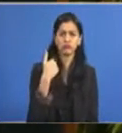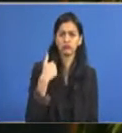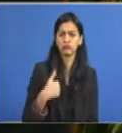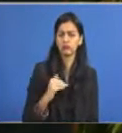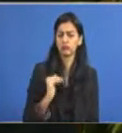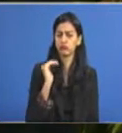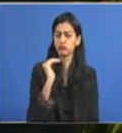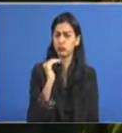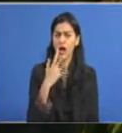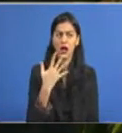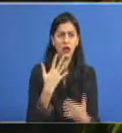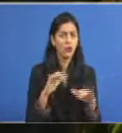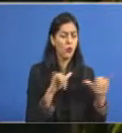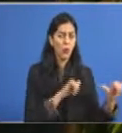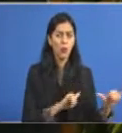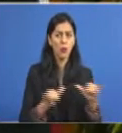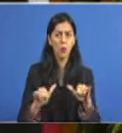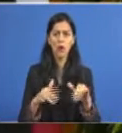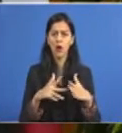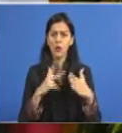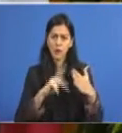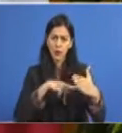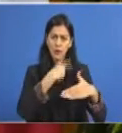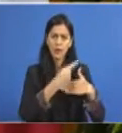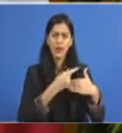plan Protégete Panamá